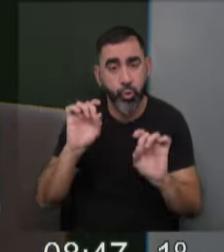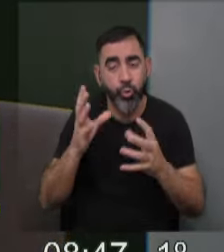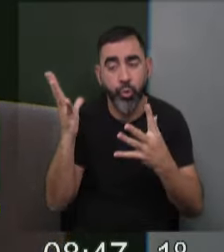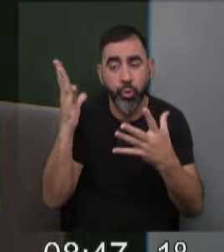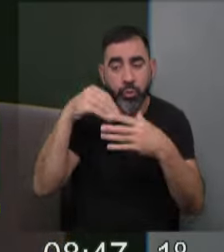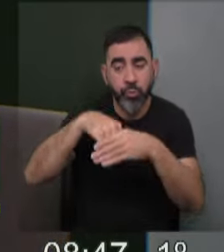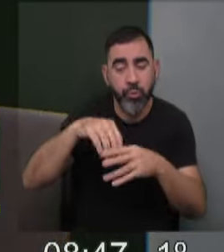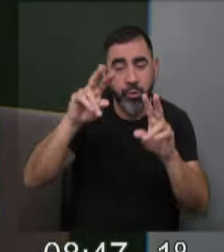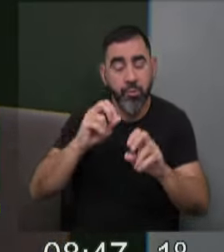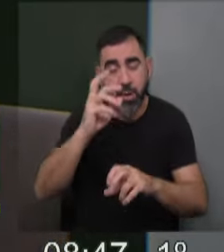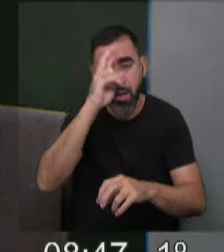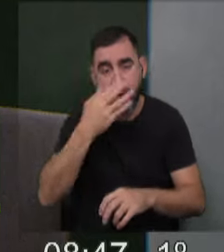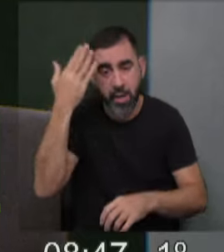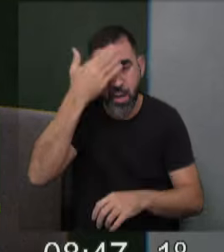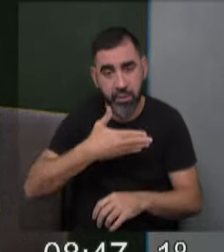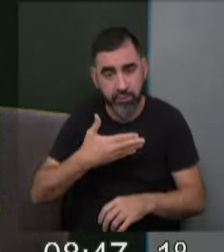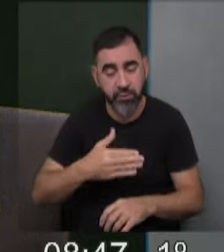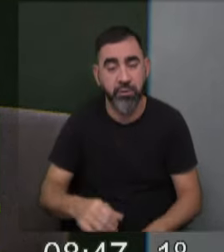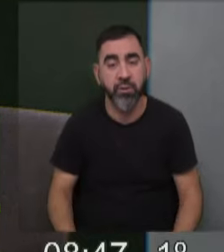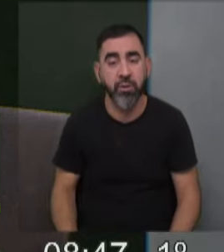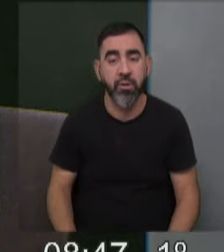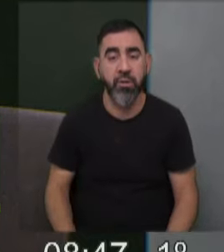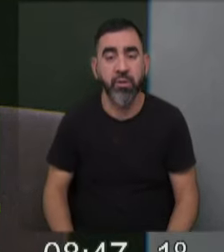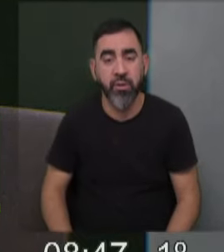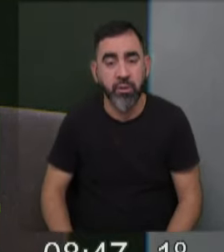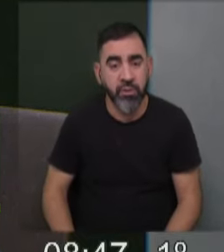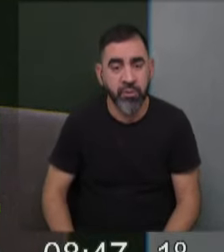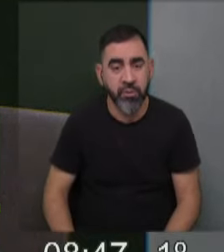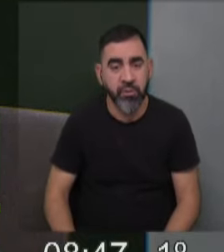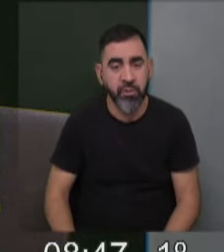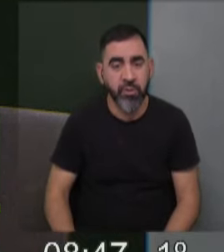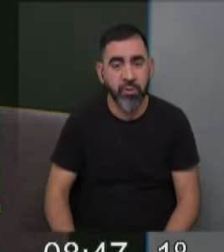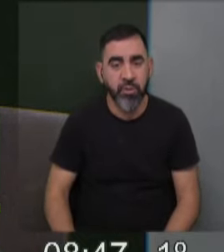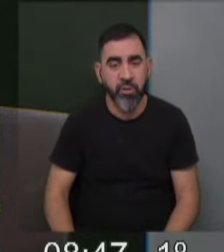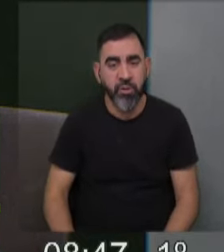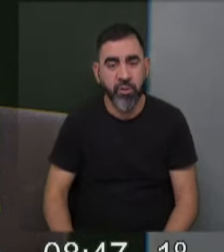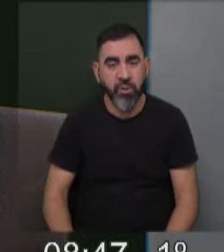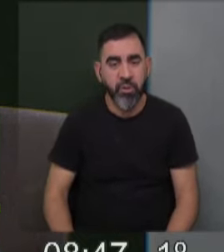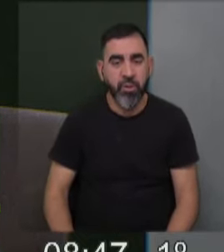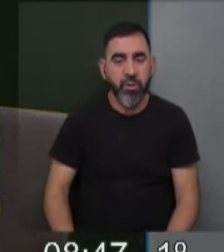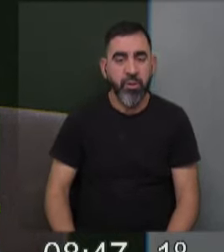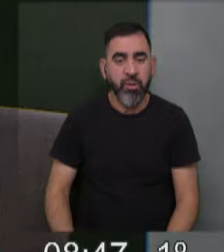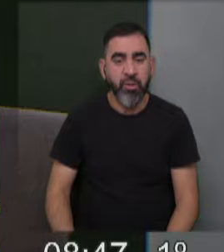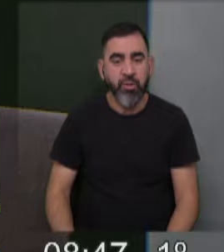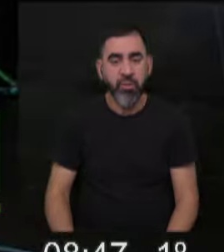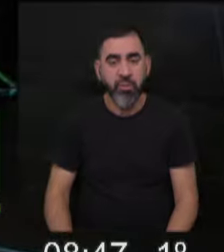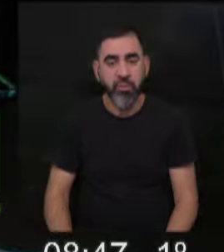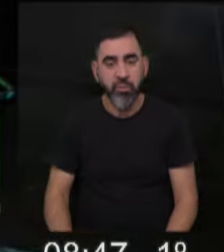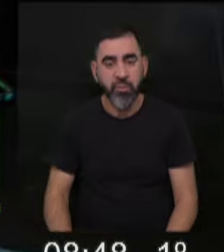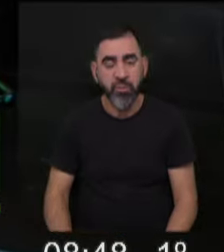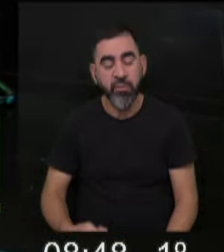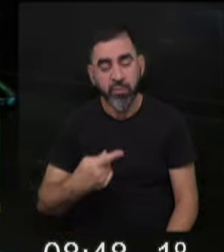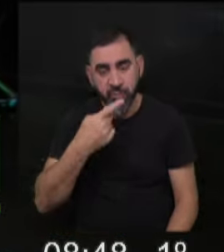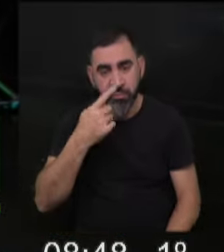la variable étnico-racial? ¿Qué está surgiendo de esos monitoreos que ustedes hacen? Sí, eso es